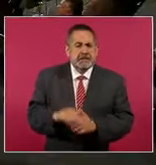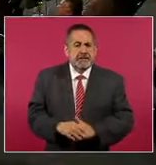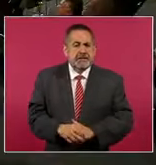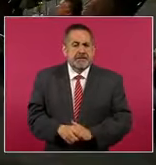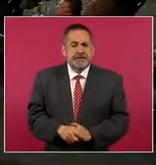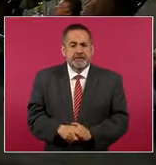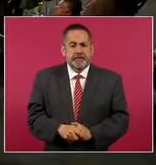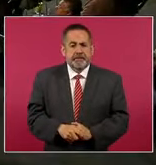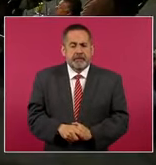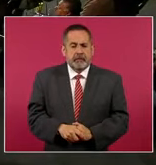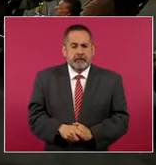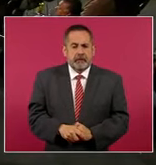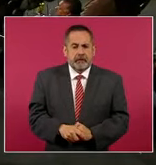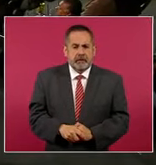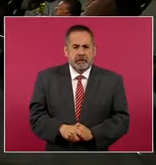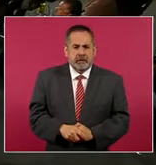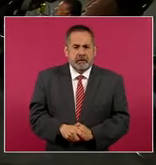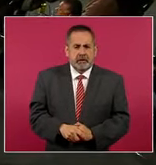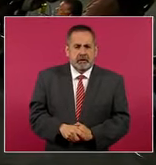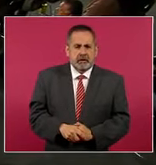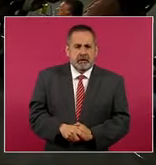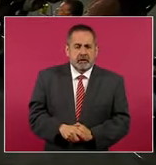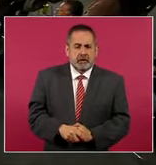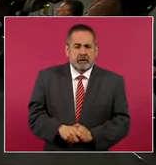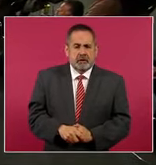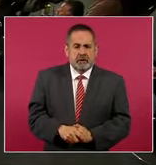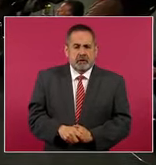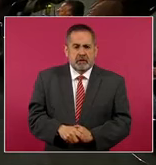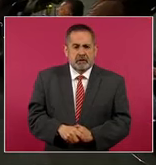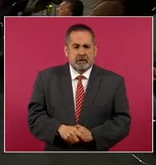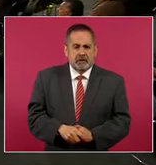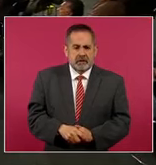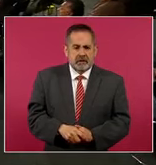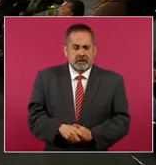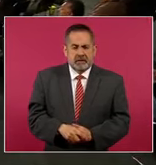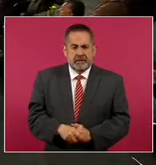Llegó ayer en la tarde el avión de logística de Estados Unidos.